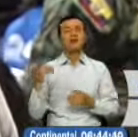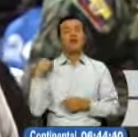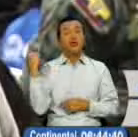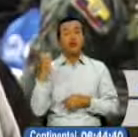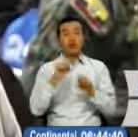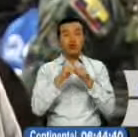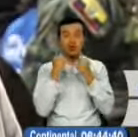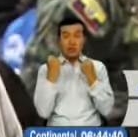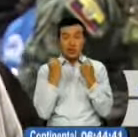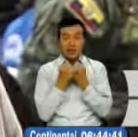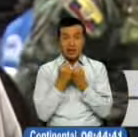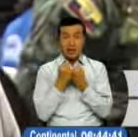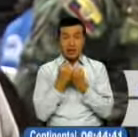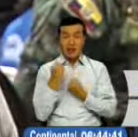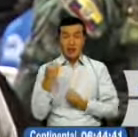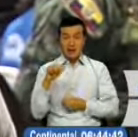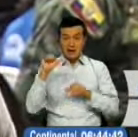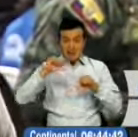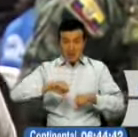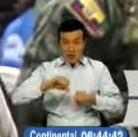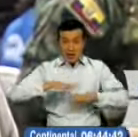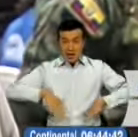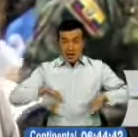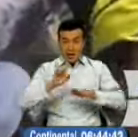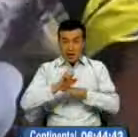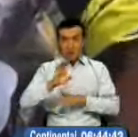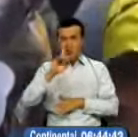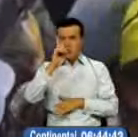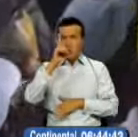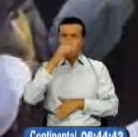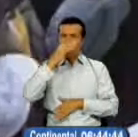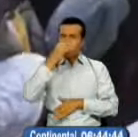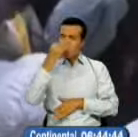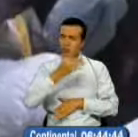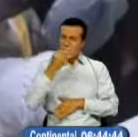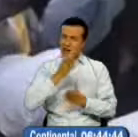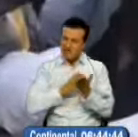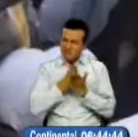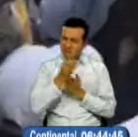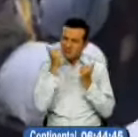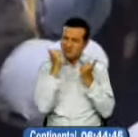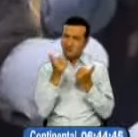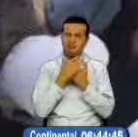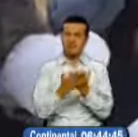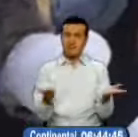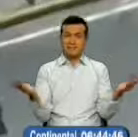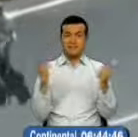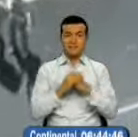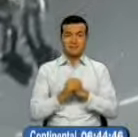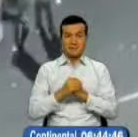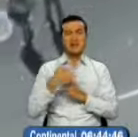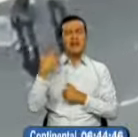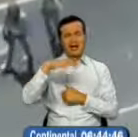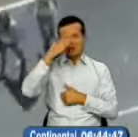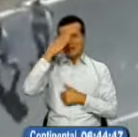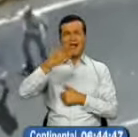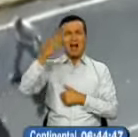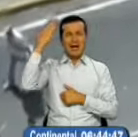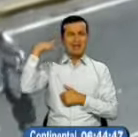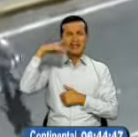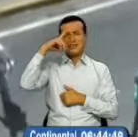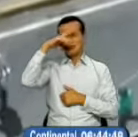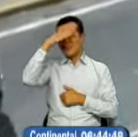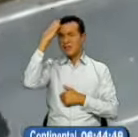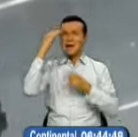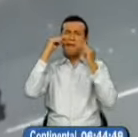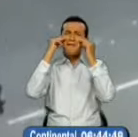sociedad fraudulenta. La sociedad ecuatoriana es una sociedad honesta. Comportamiento repetitivo si se toma en cuenta que Páez anunció en su momento la eliminación del